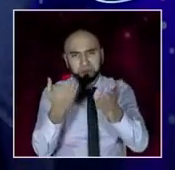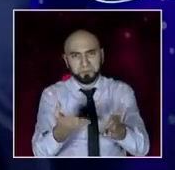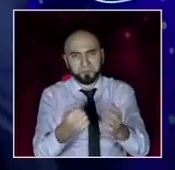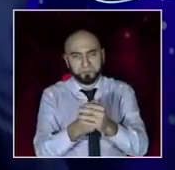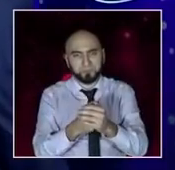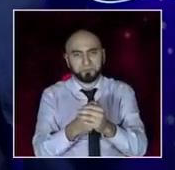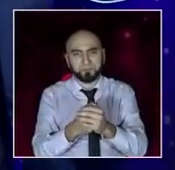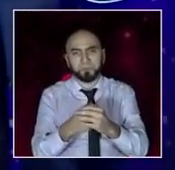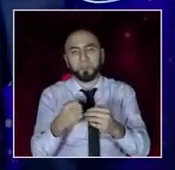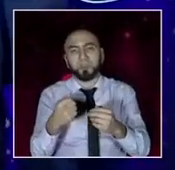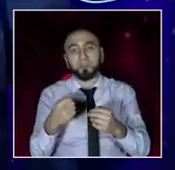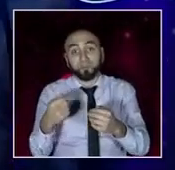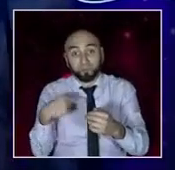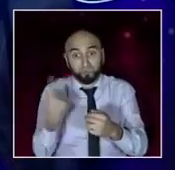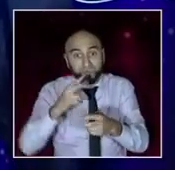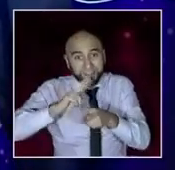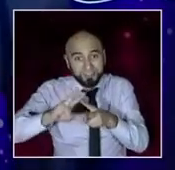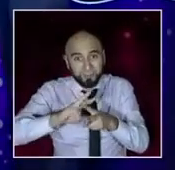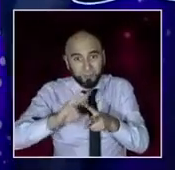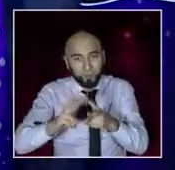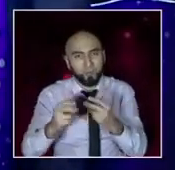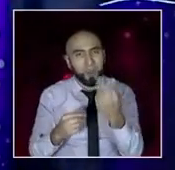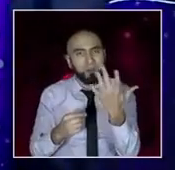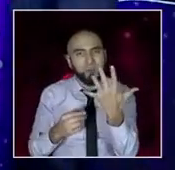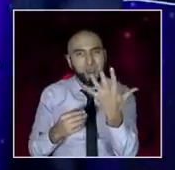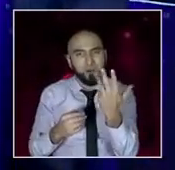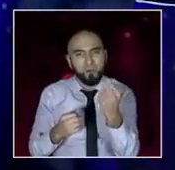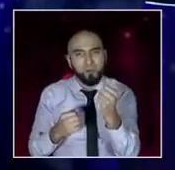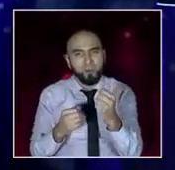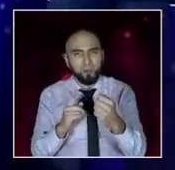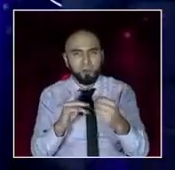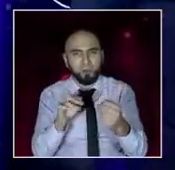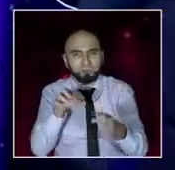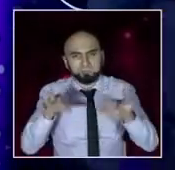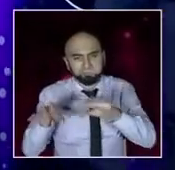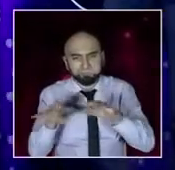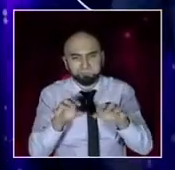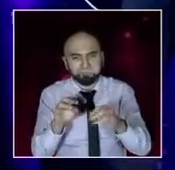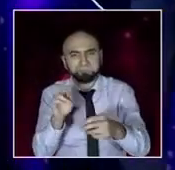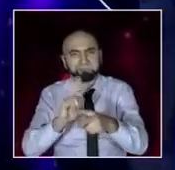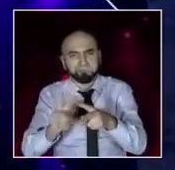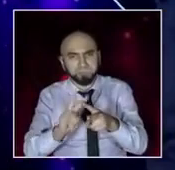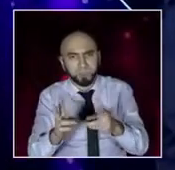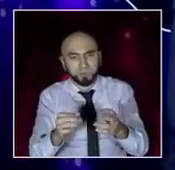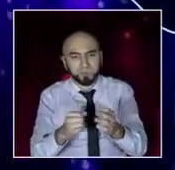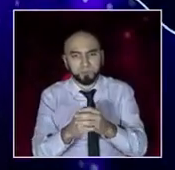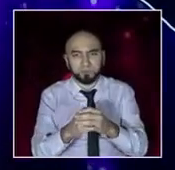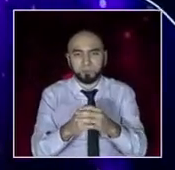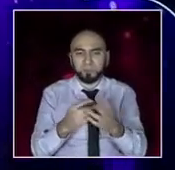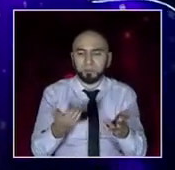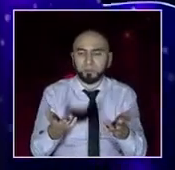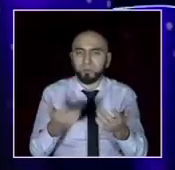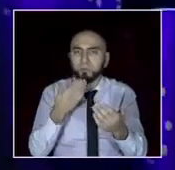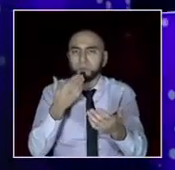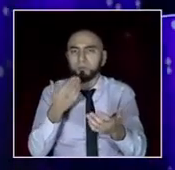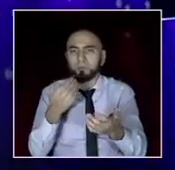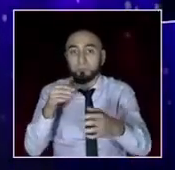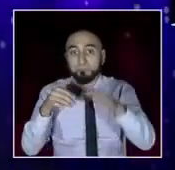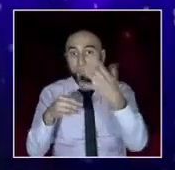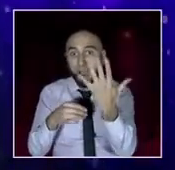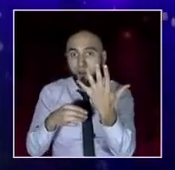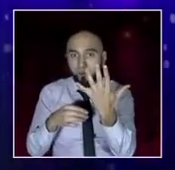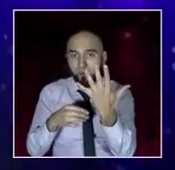virtual y en tiempo o fuera del tiempo con el corazón. Entonces, cuando la mano